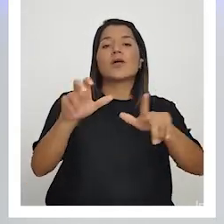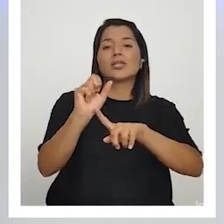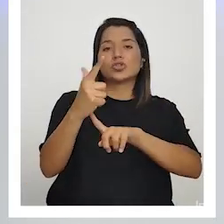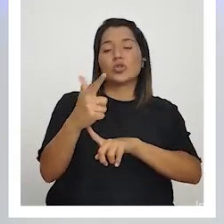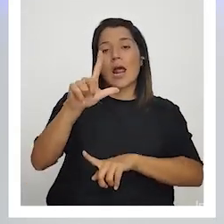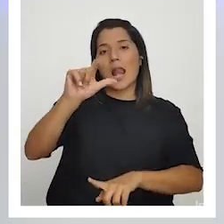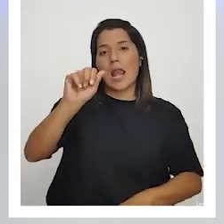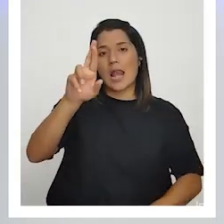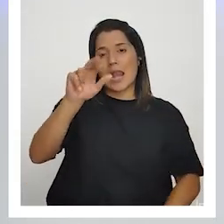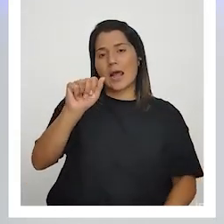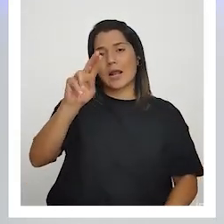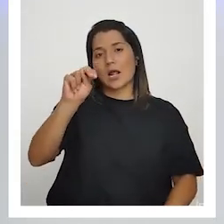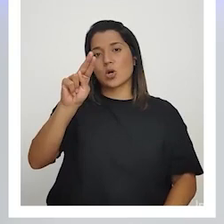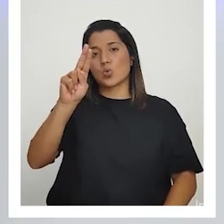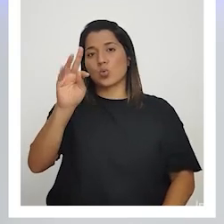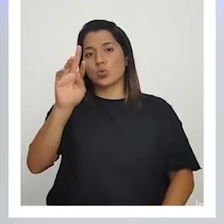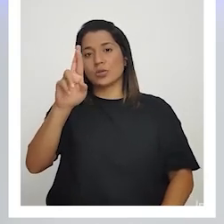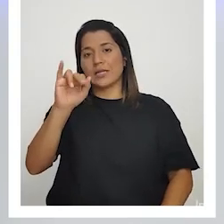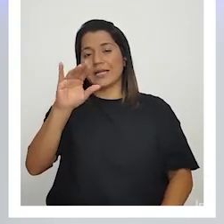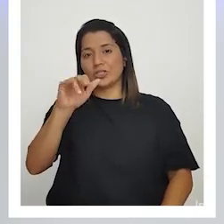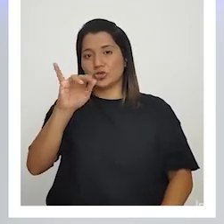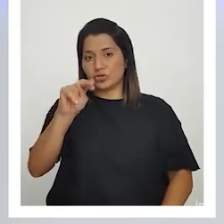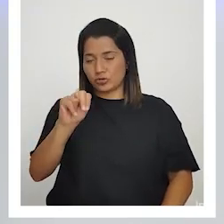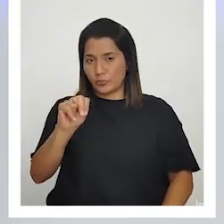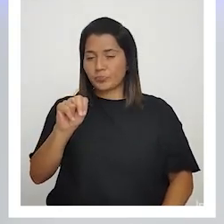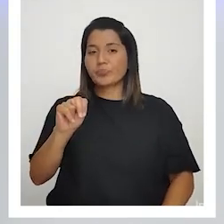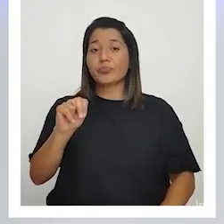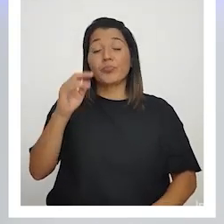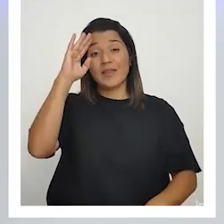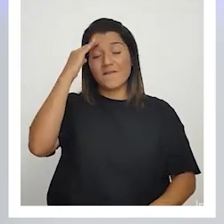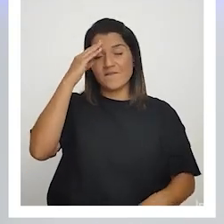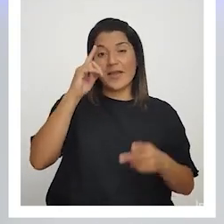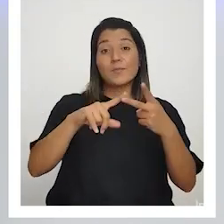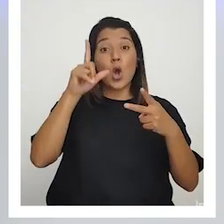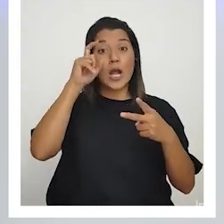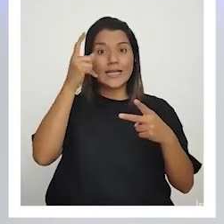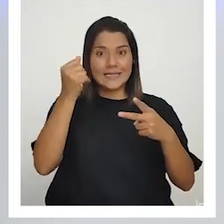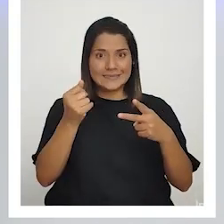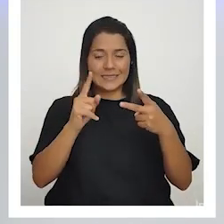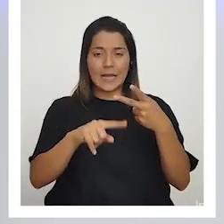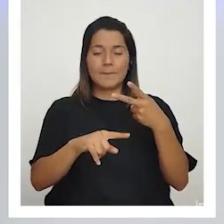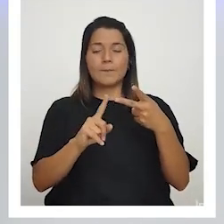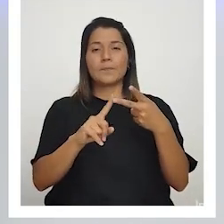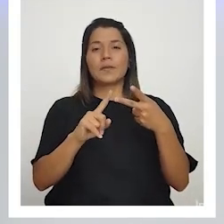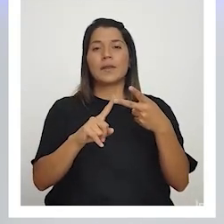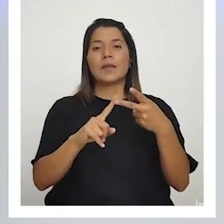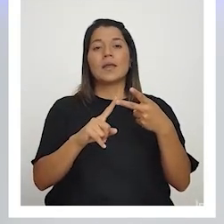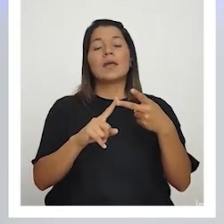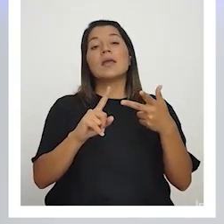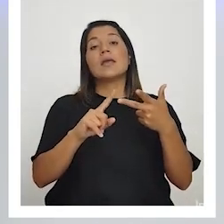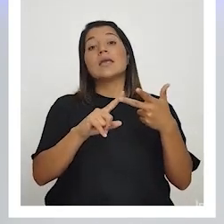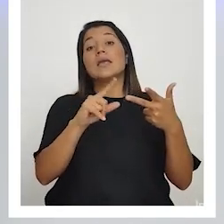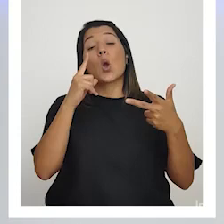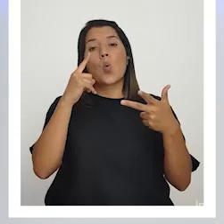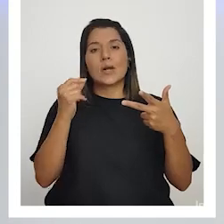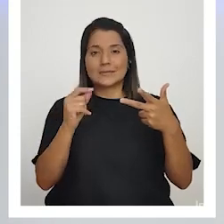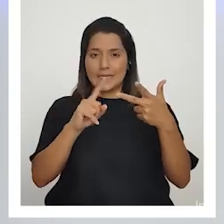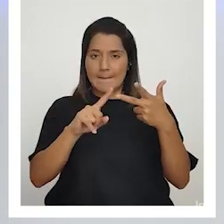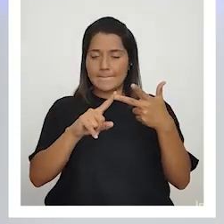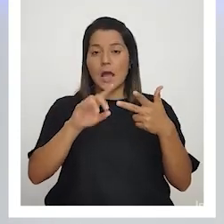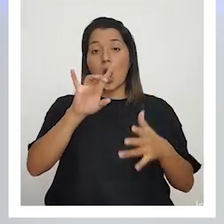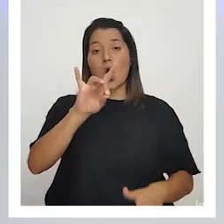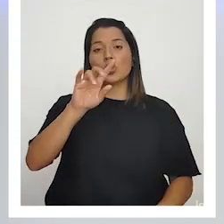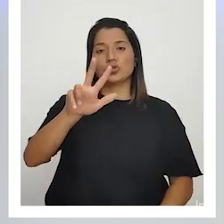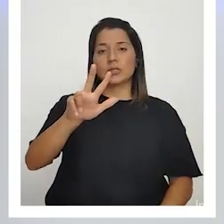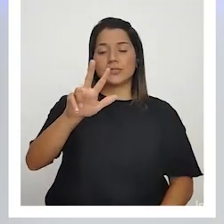como Lara Nutrition, lo que es en Facebook y en Instagram, y por medio de WhatsApp al teléfono